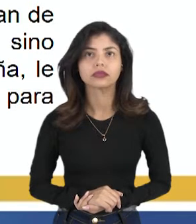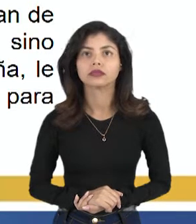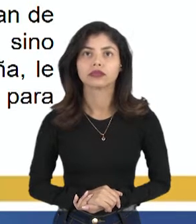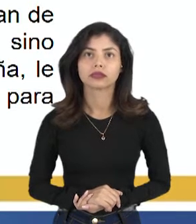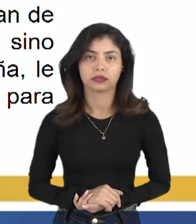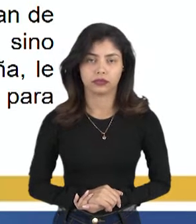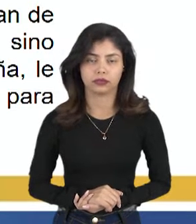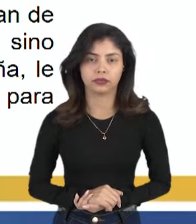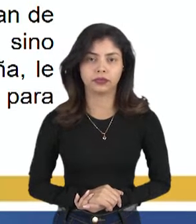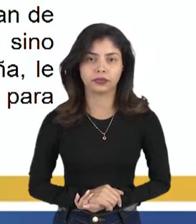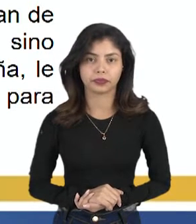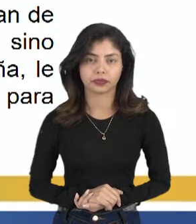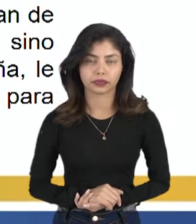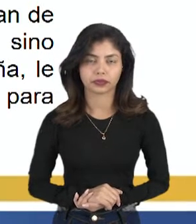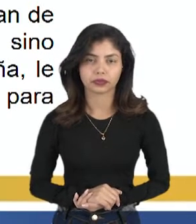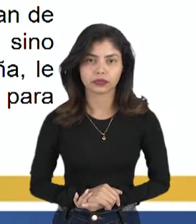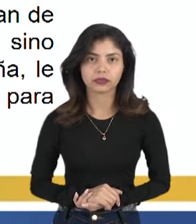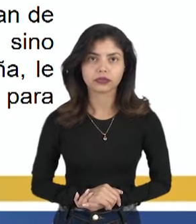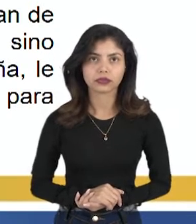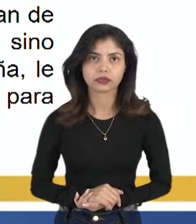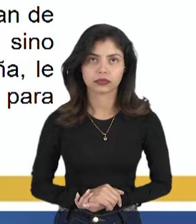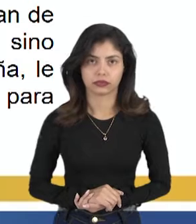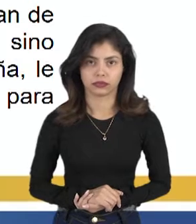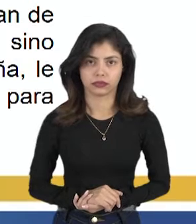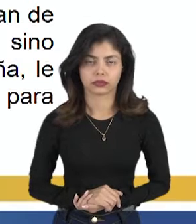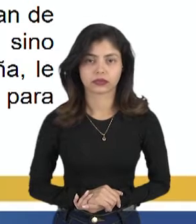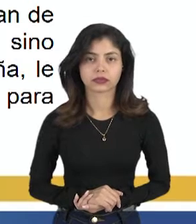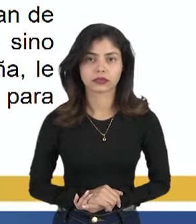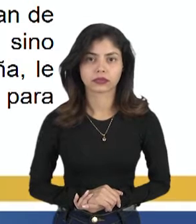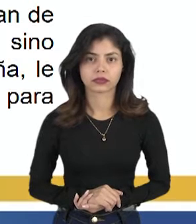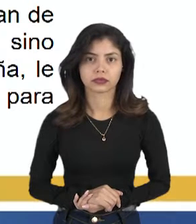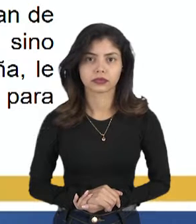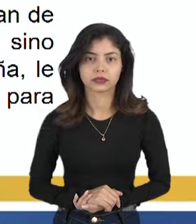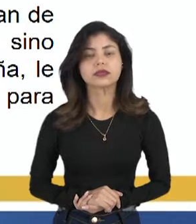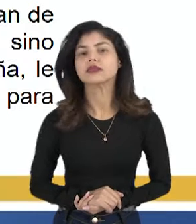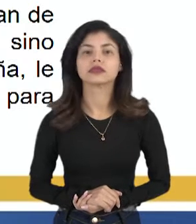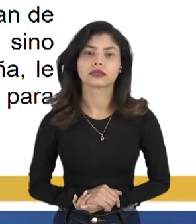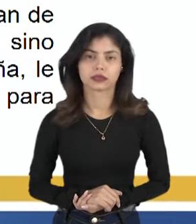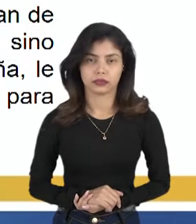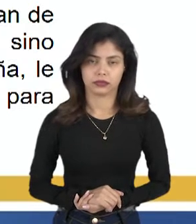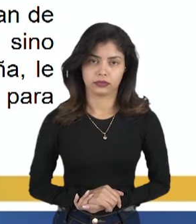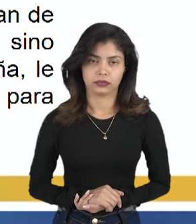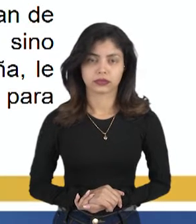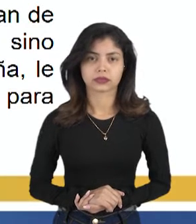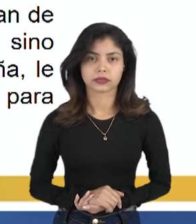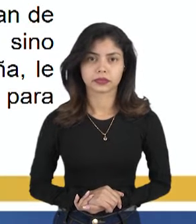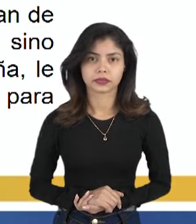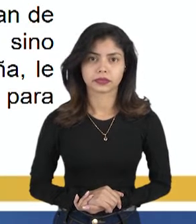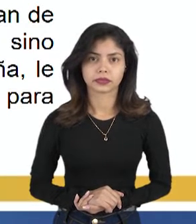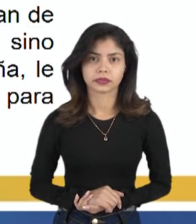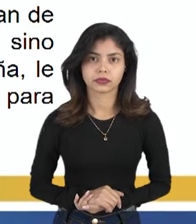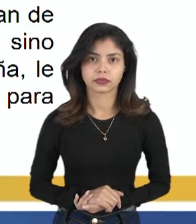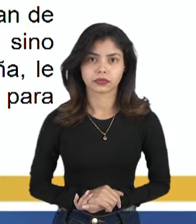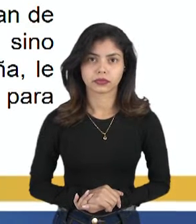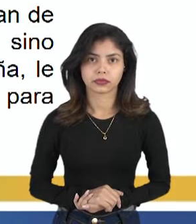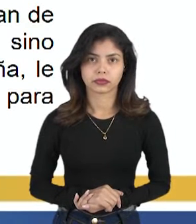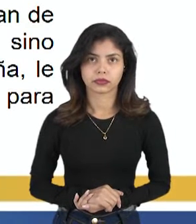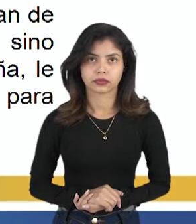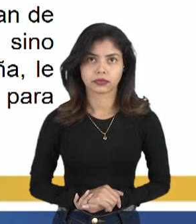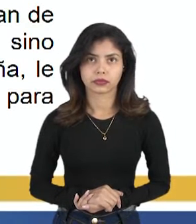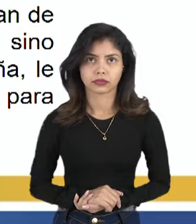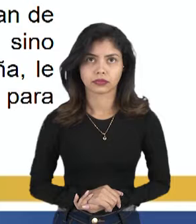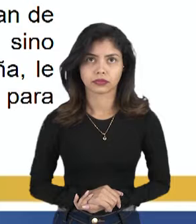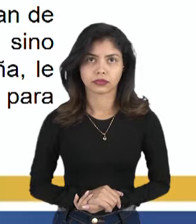acusan, de quedamos sin contrapartida. Nos dicen que la gente no hay que darle pescado, sino